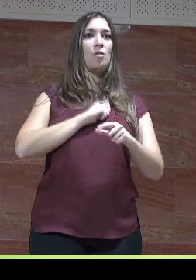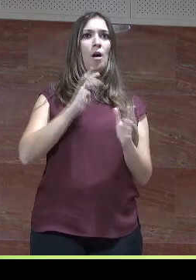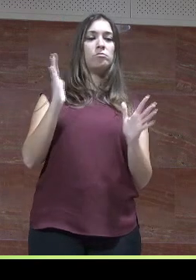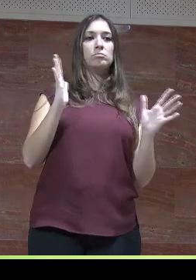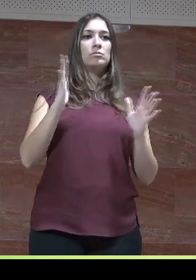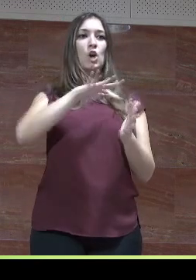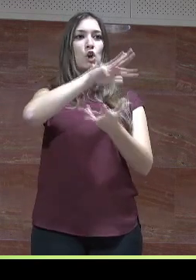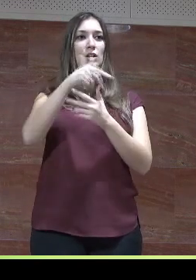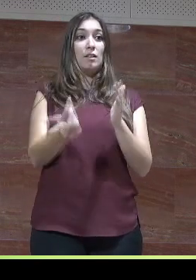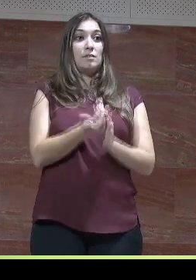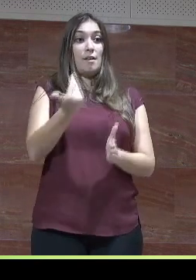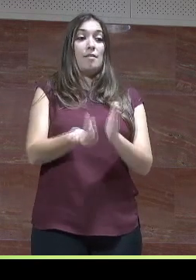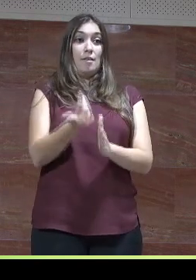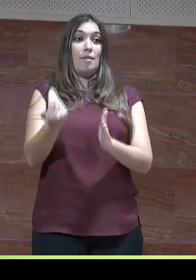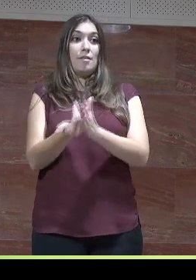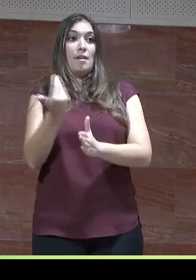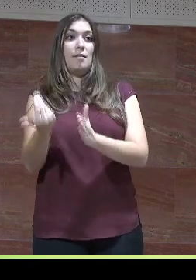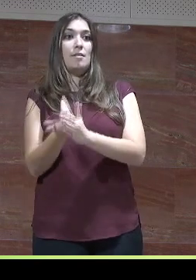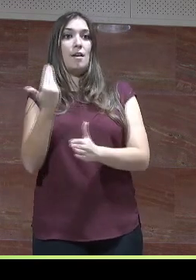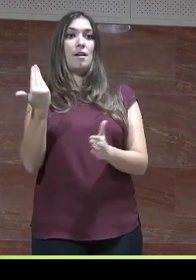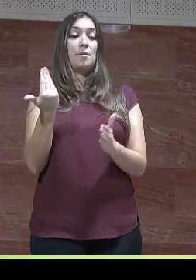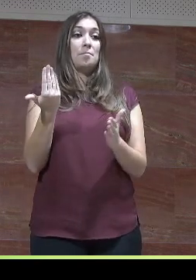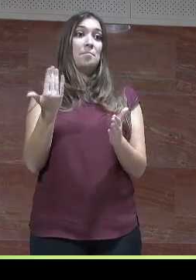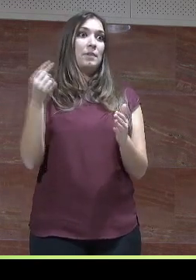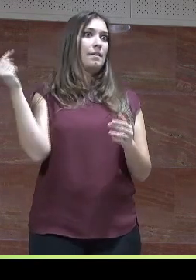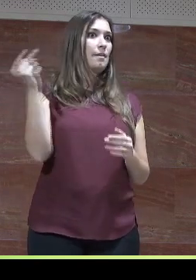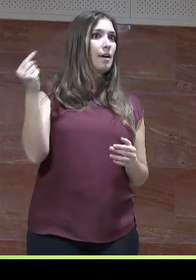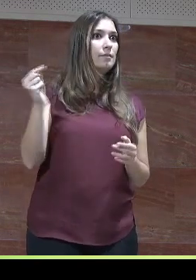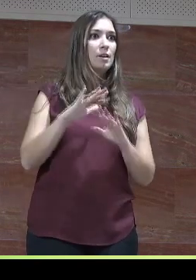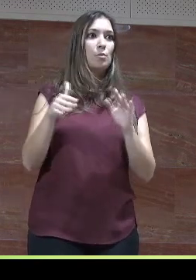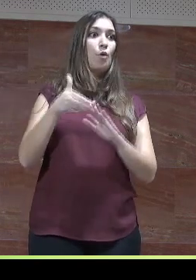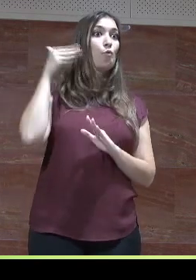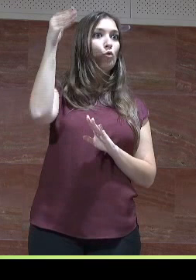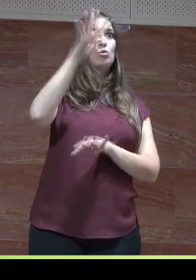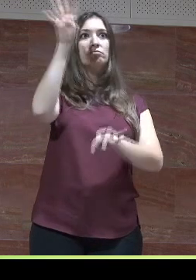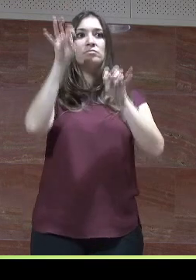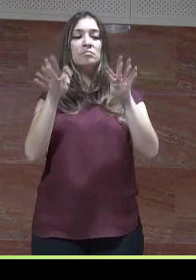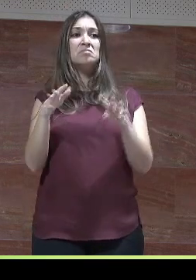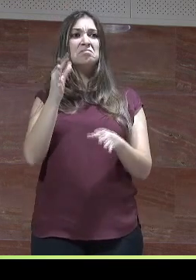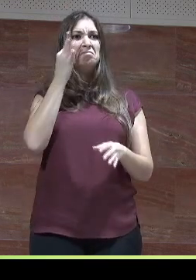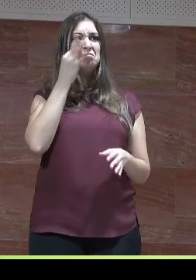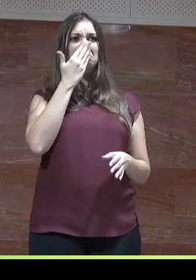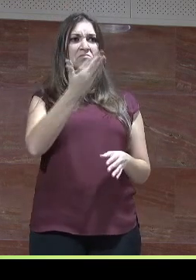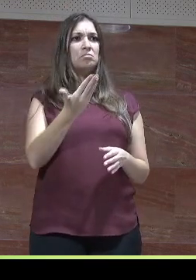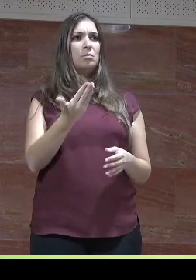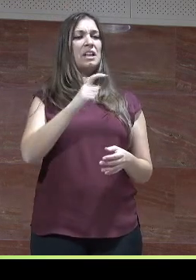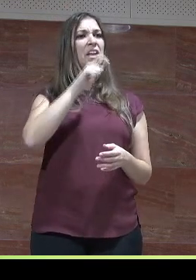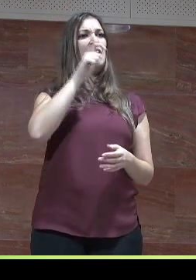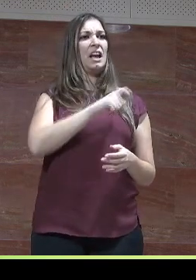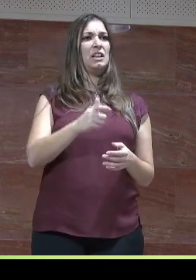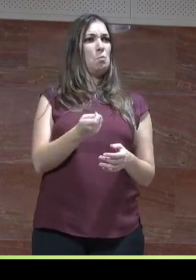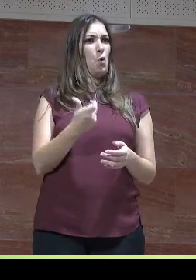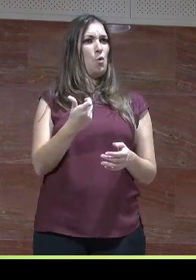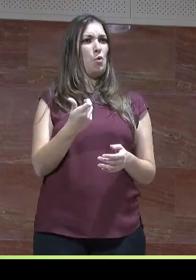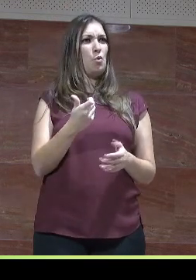las noticias cada día menos positivas del futuro que nos espera. Pero realmente hay poca gente, o